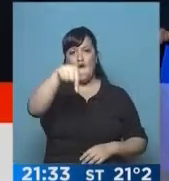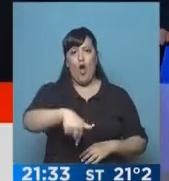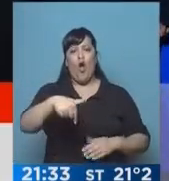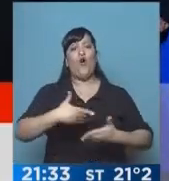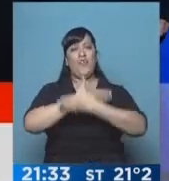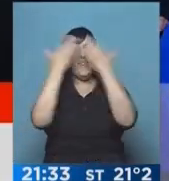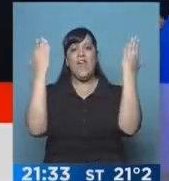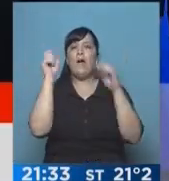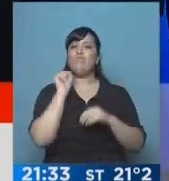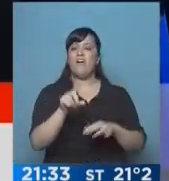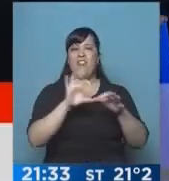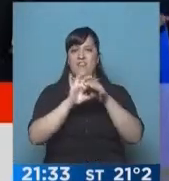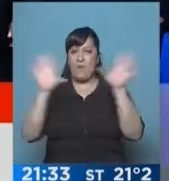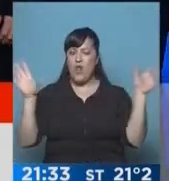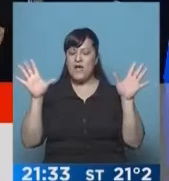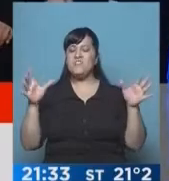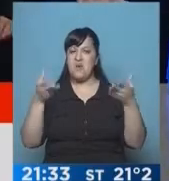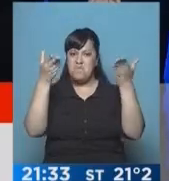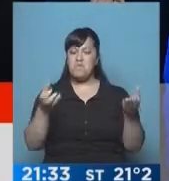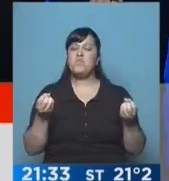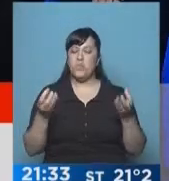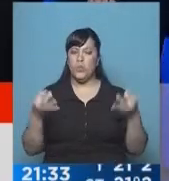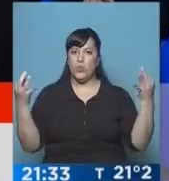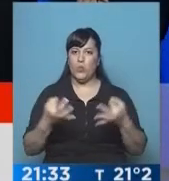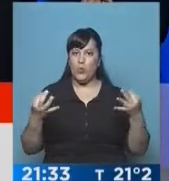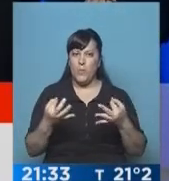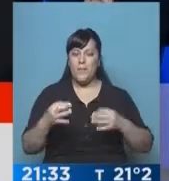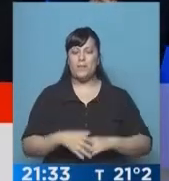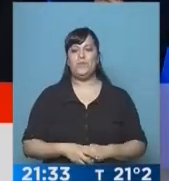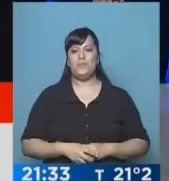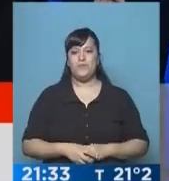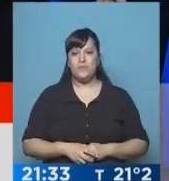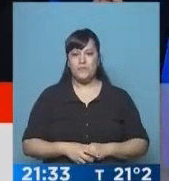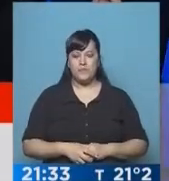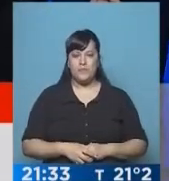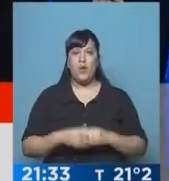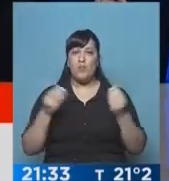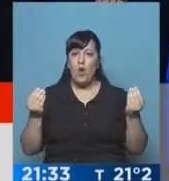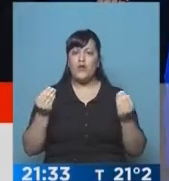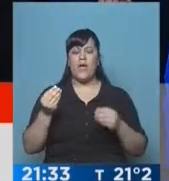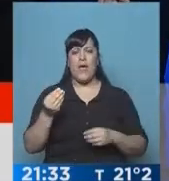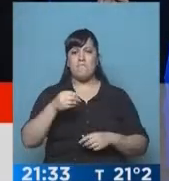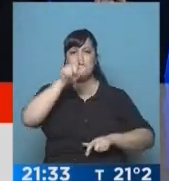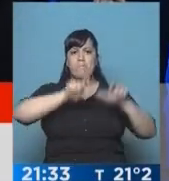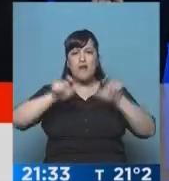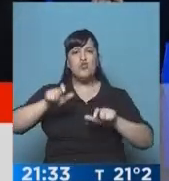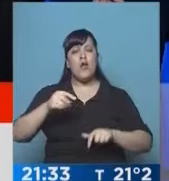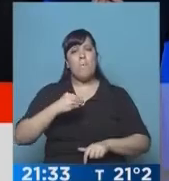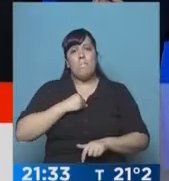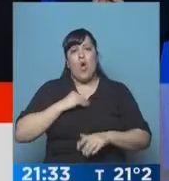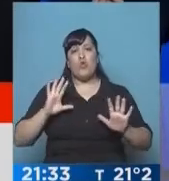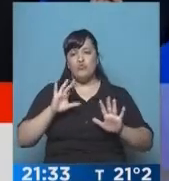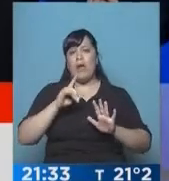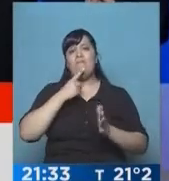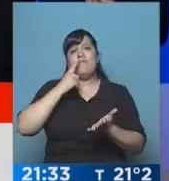democrática ejemplar, donde por la voluntad popular se